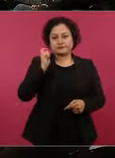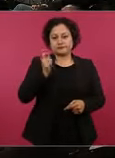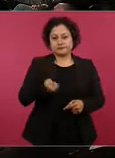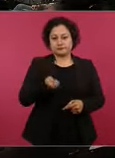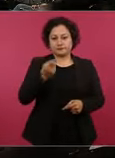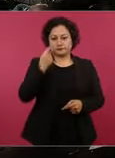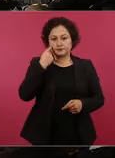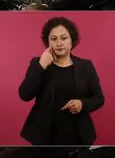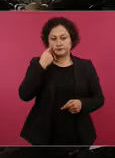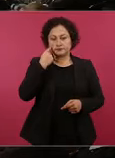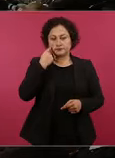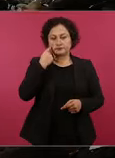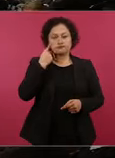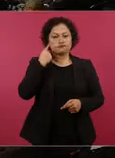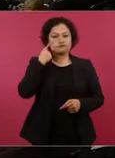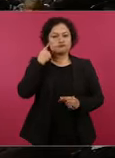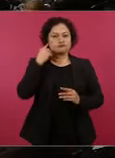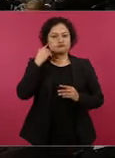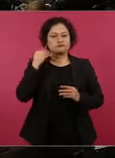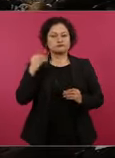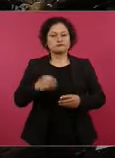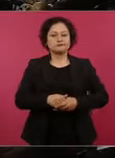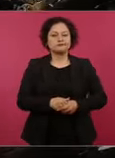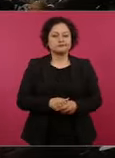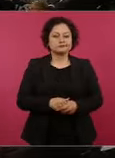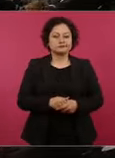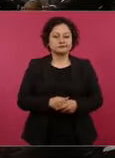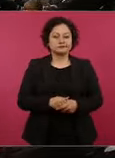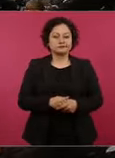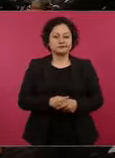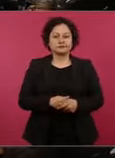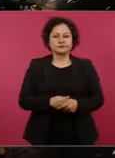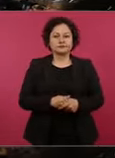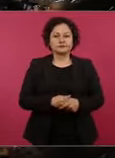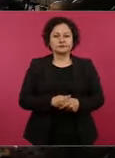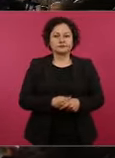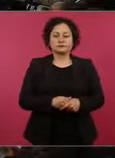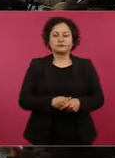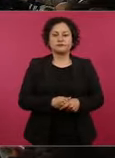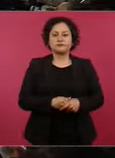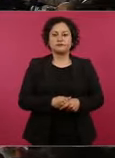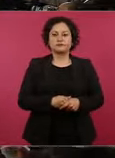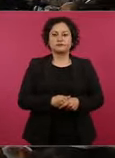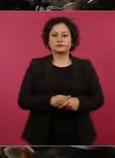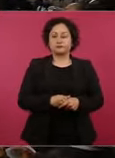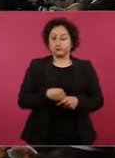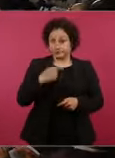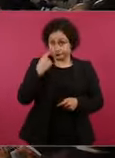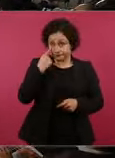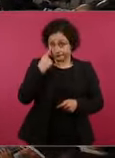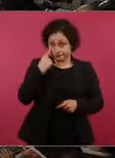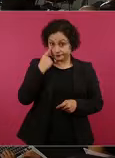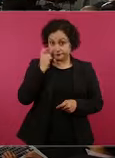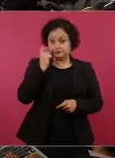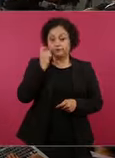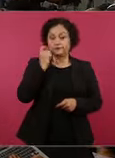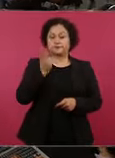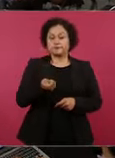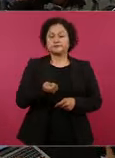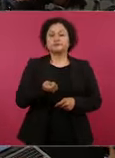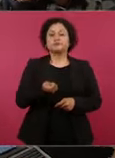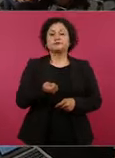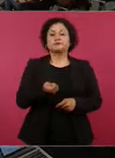con la premiación. Y en este caso tenemos, gracias, en este caso tenemos un caso